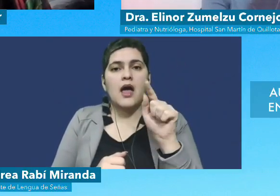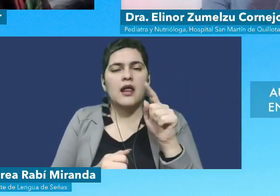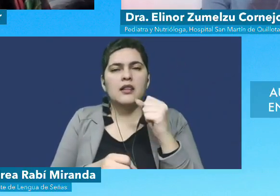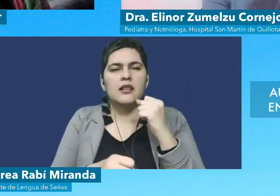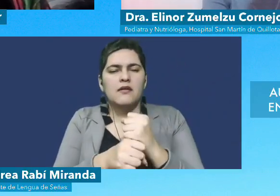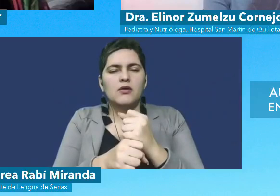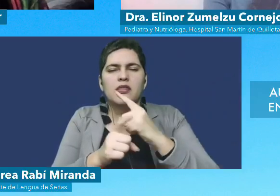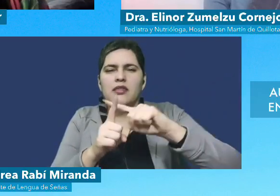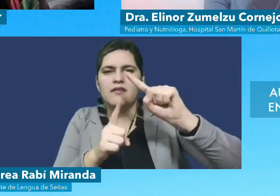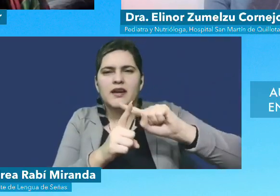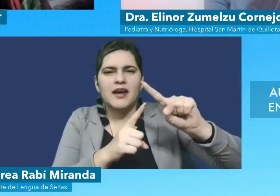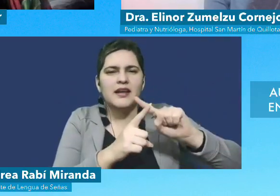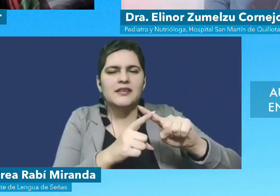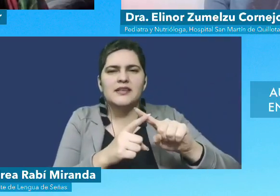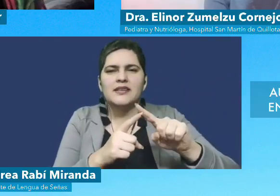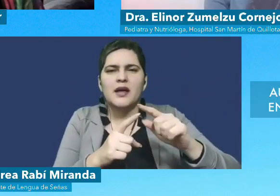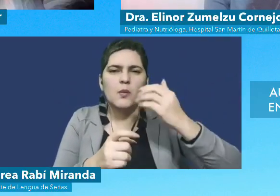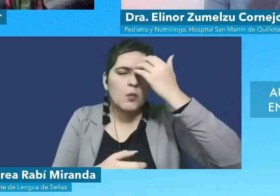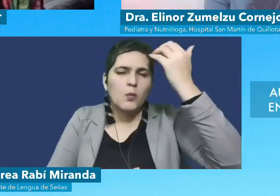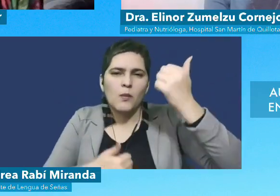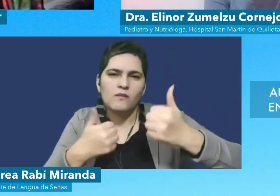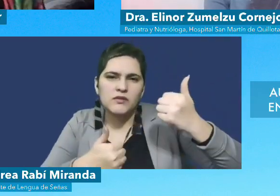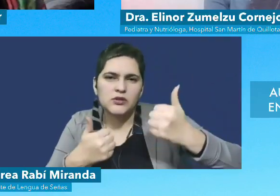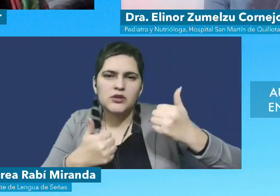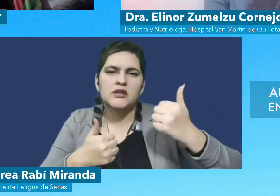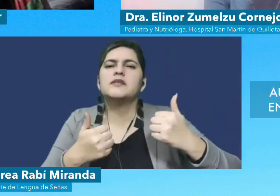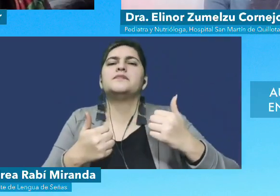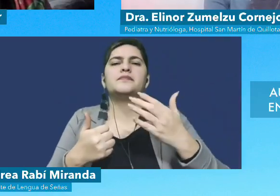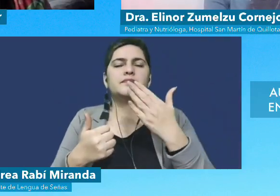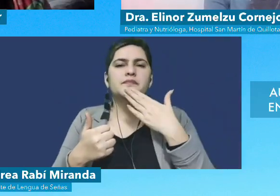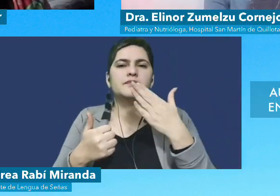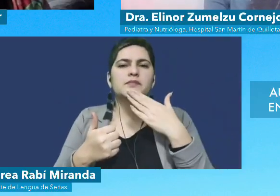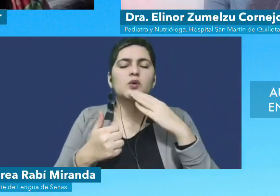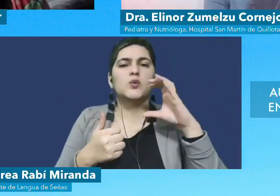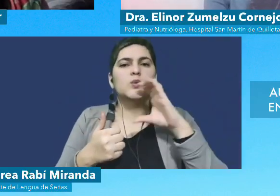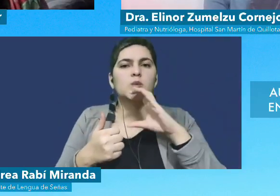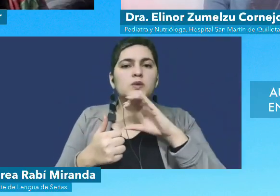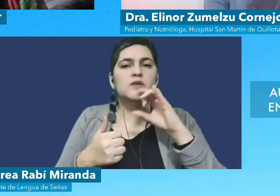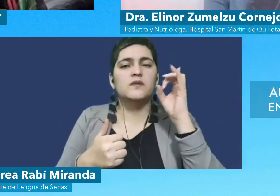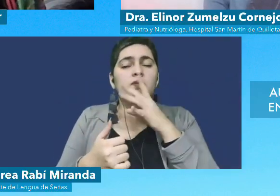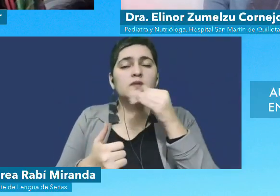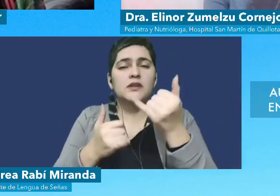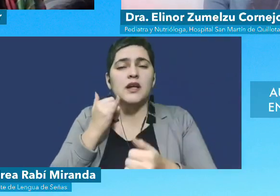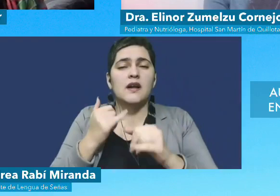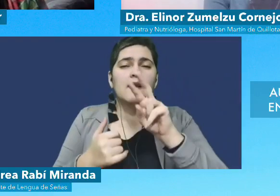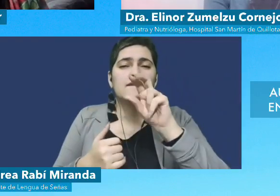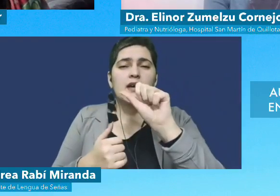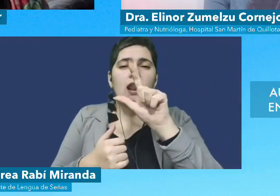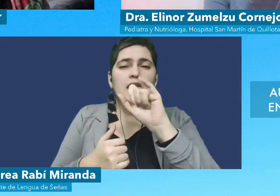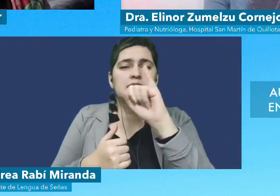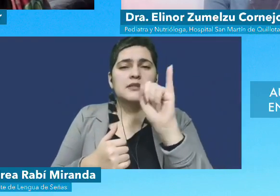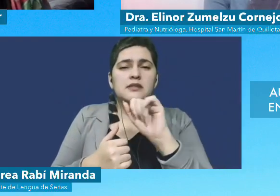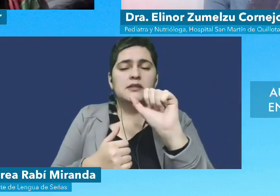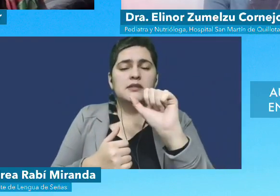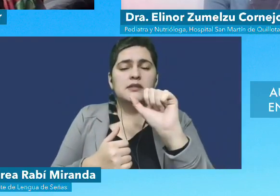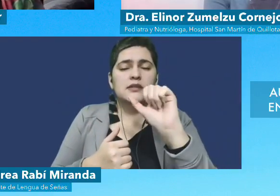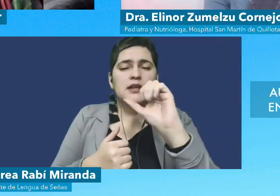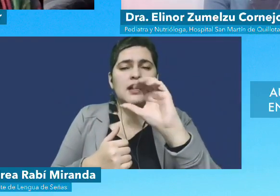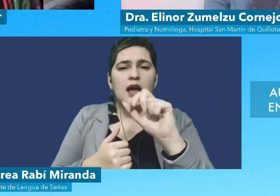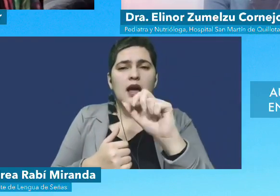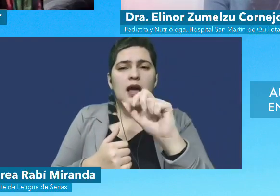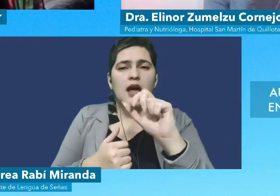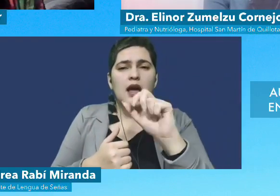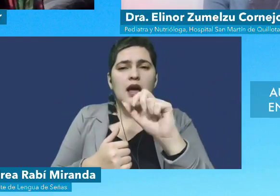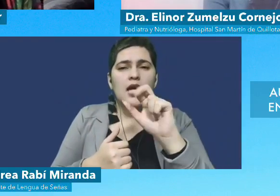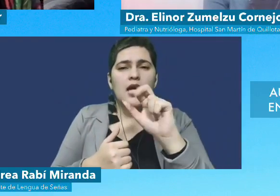que debe existir idealmente. Y además este curso va a finalizar con Valesca Jaure Trujillo, fonoaudióloga de la Universidad de Valparaíso, que tiene postítulo en